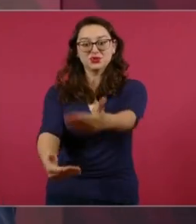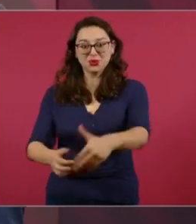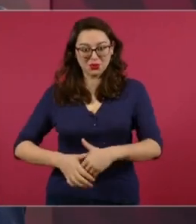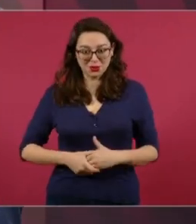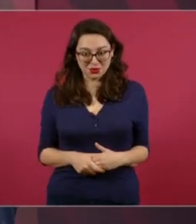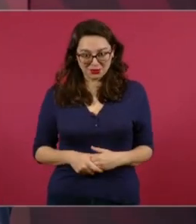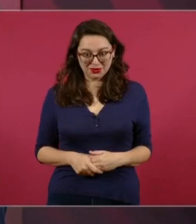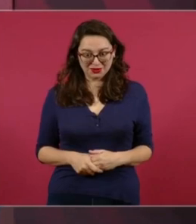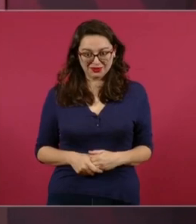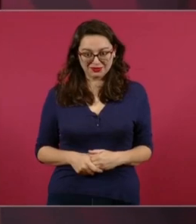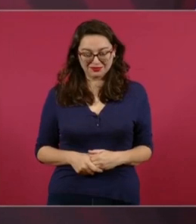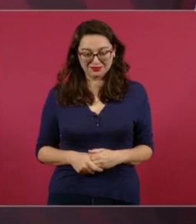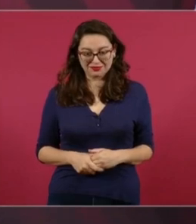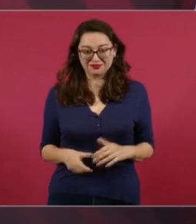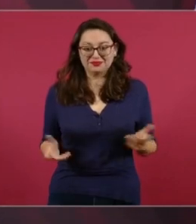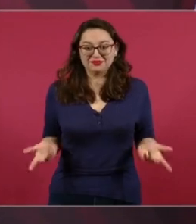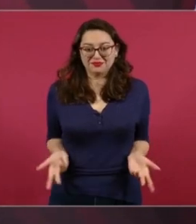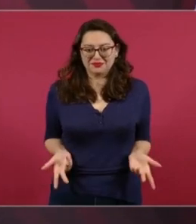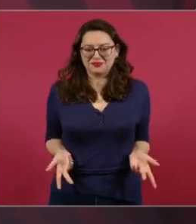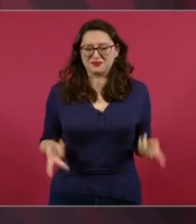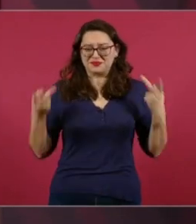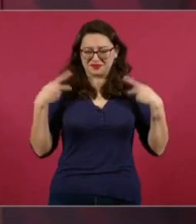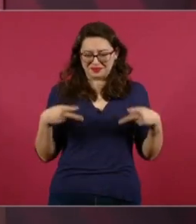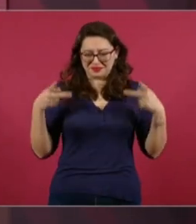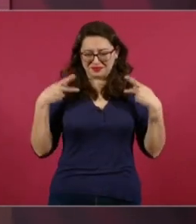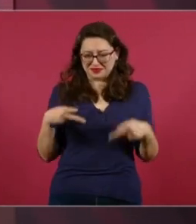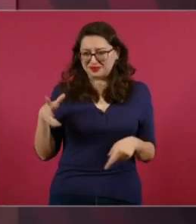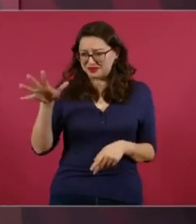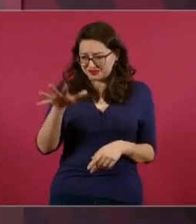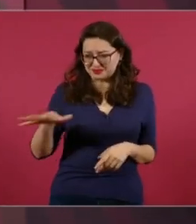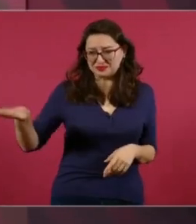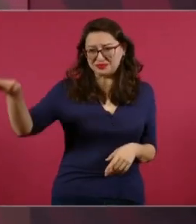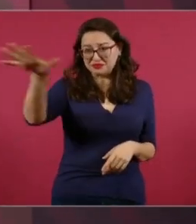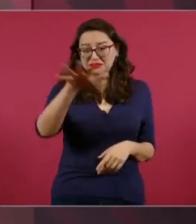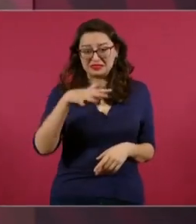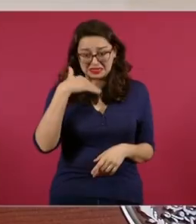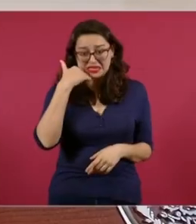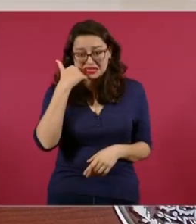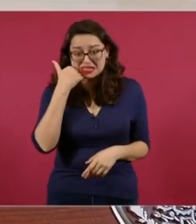gente, ¿cómo va a querer que regrese la corrupción?